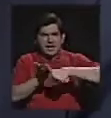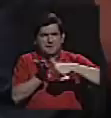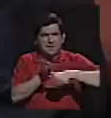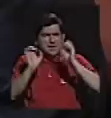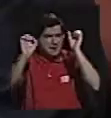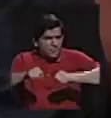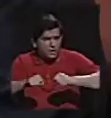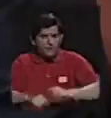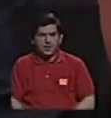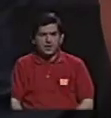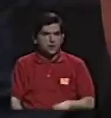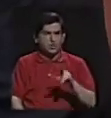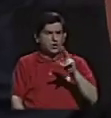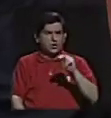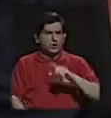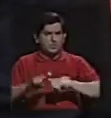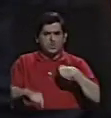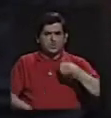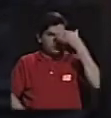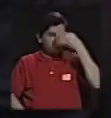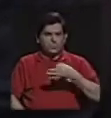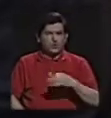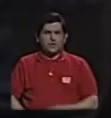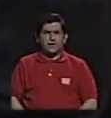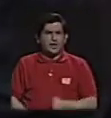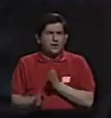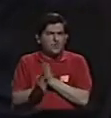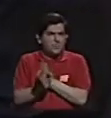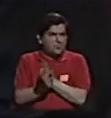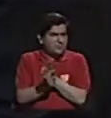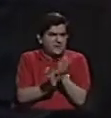No, pero yo no creo que sea posible, digamos, obviar,